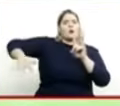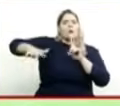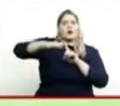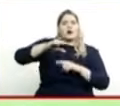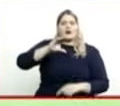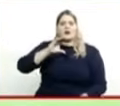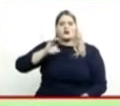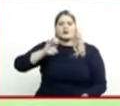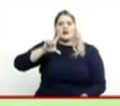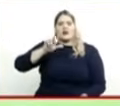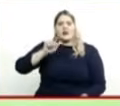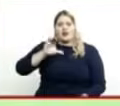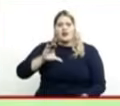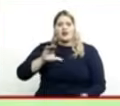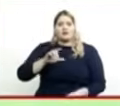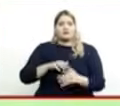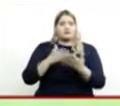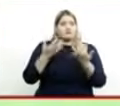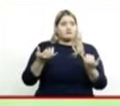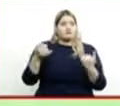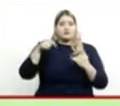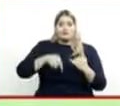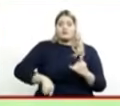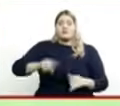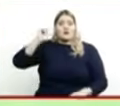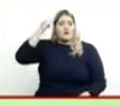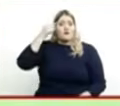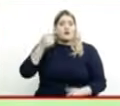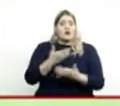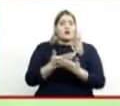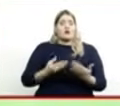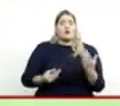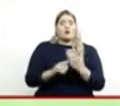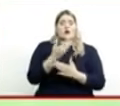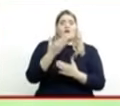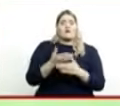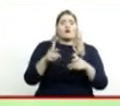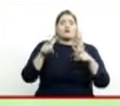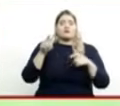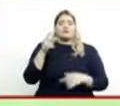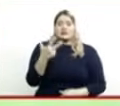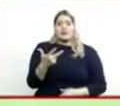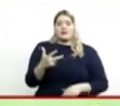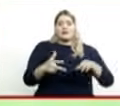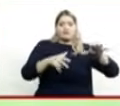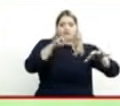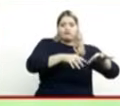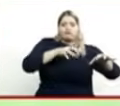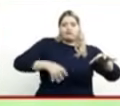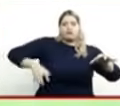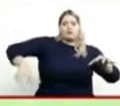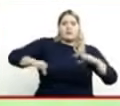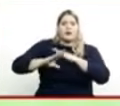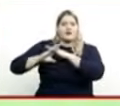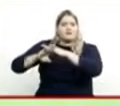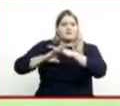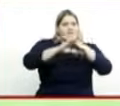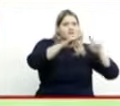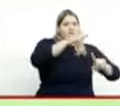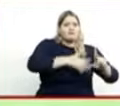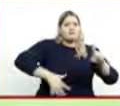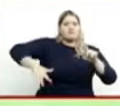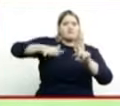que mi gobierno organizó 3 batallones verdes con las Fuerzas Armadas y a través del programa Padre Andrés